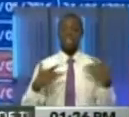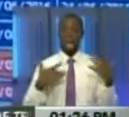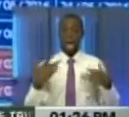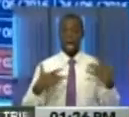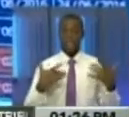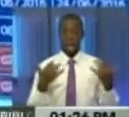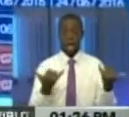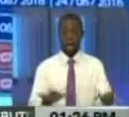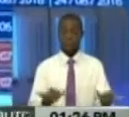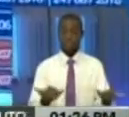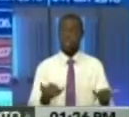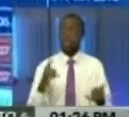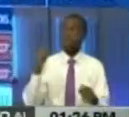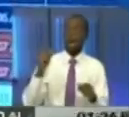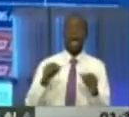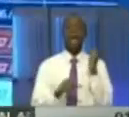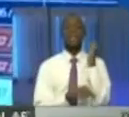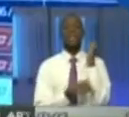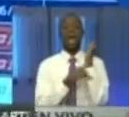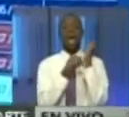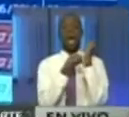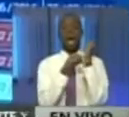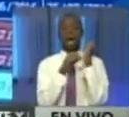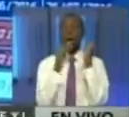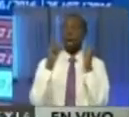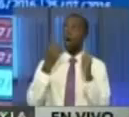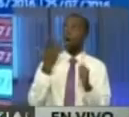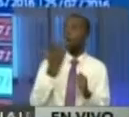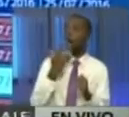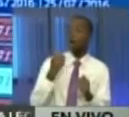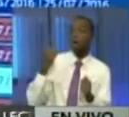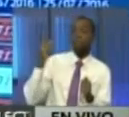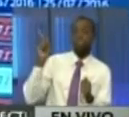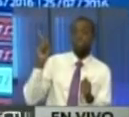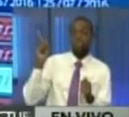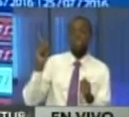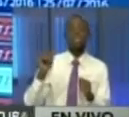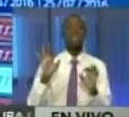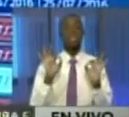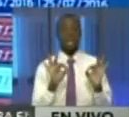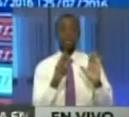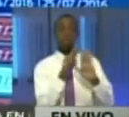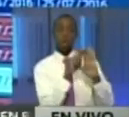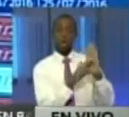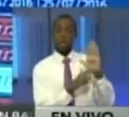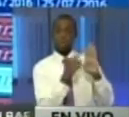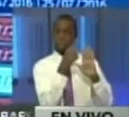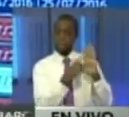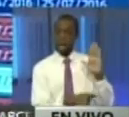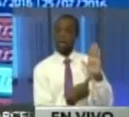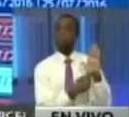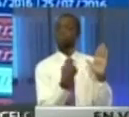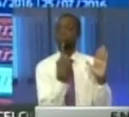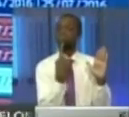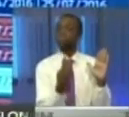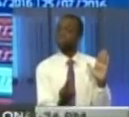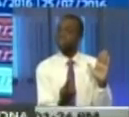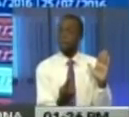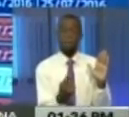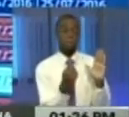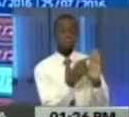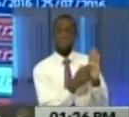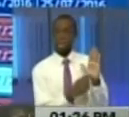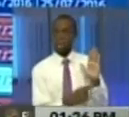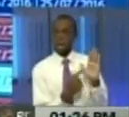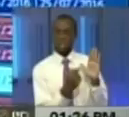en anaranjado, que son actividades que están establecidas en la norma, pero la norma no le establece